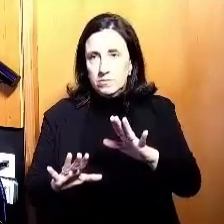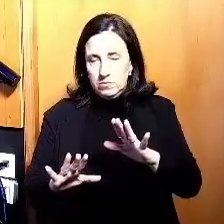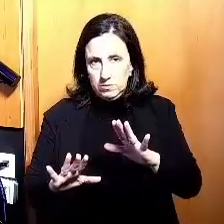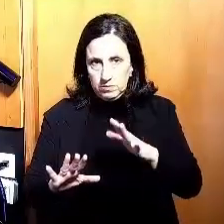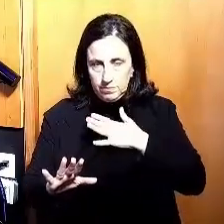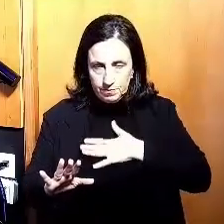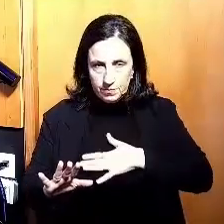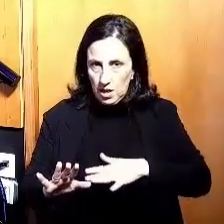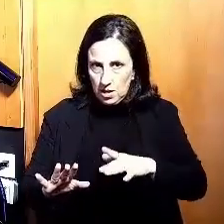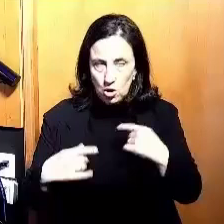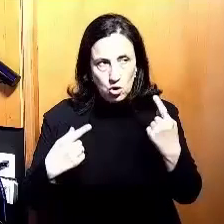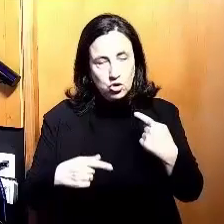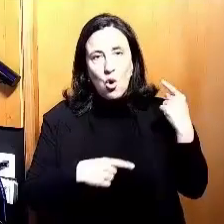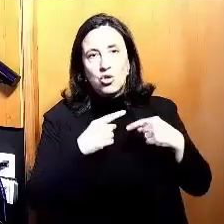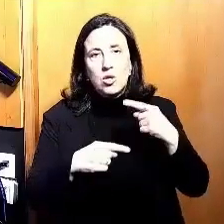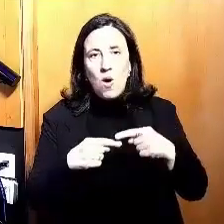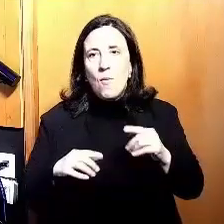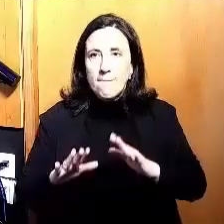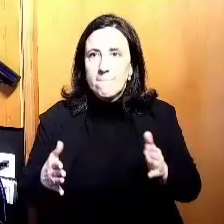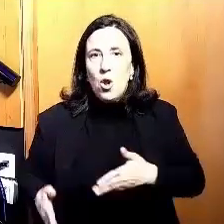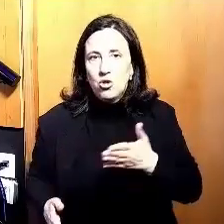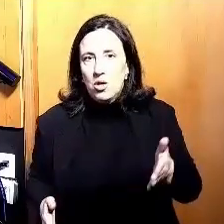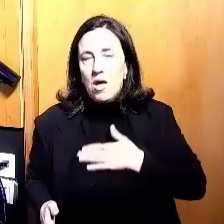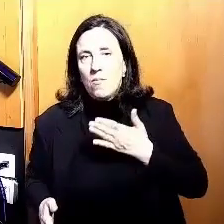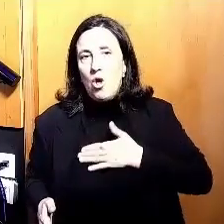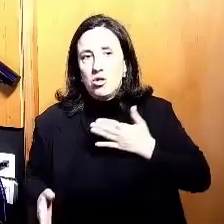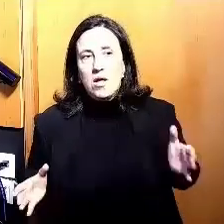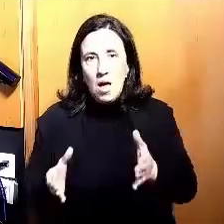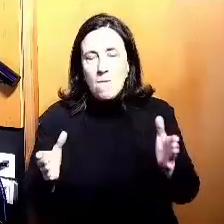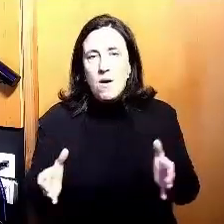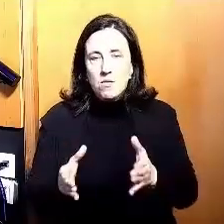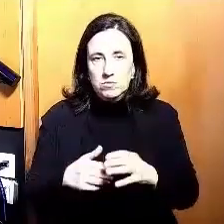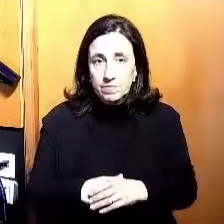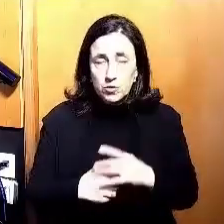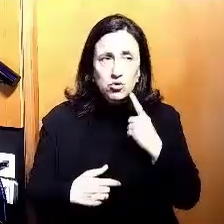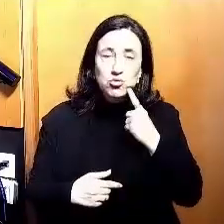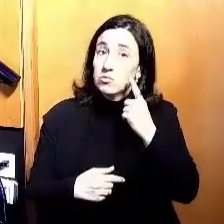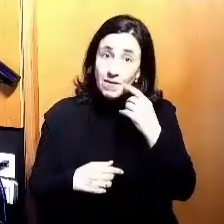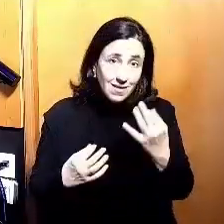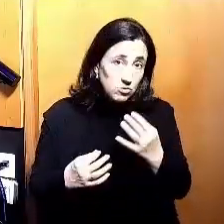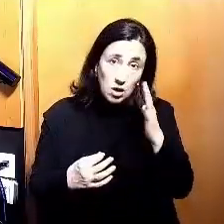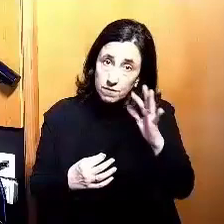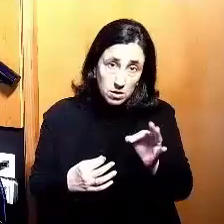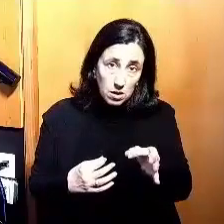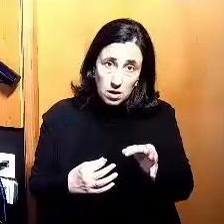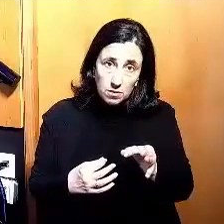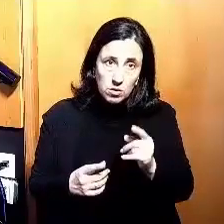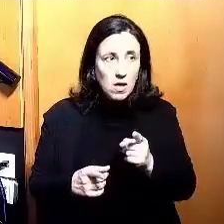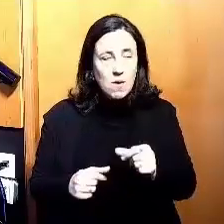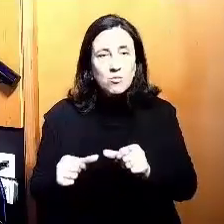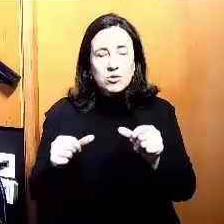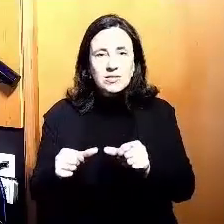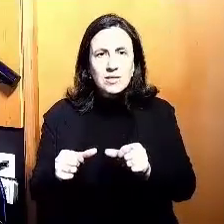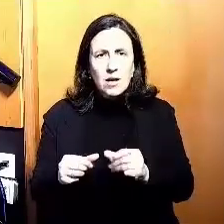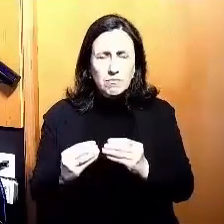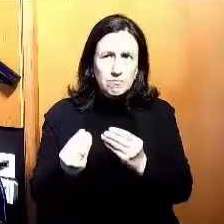a ver, quienes venimos de activismos, de causas o de comunidades tecnológicas, no sabíamos que teníamos que hacer tanto cabildeo